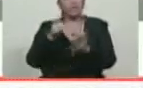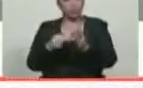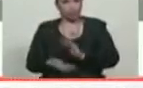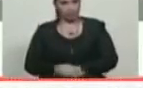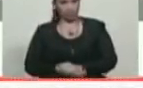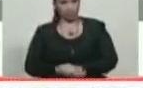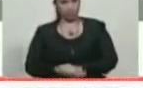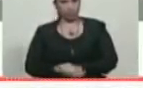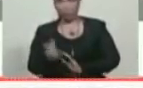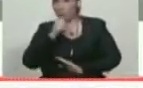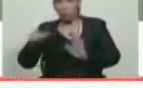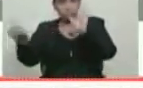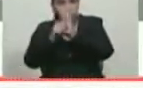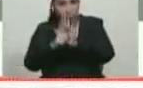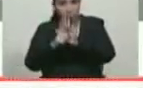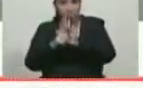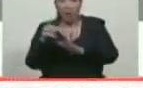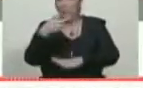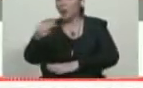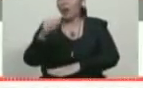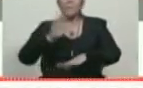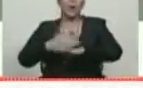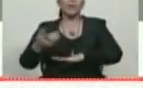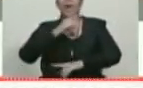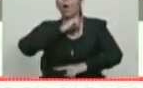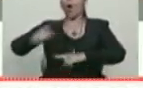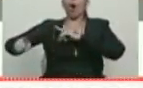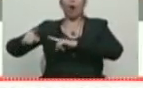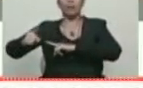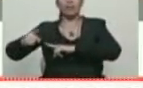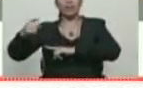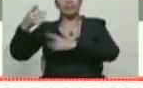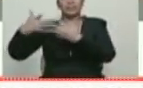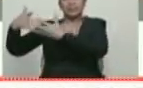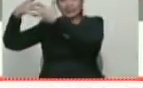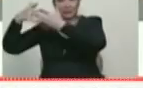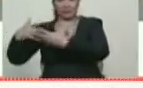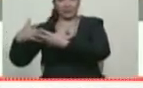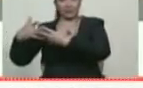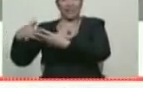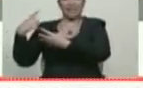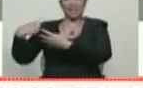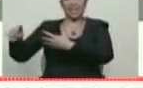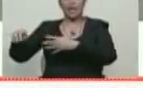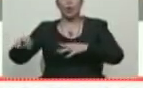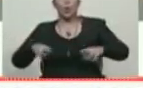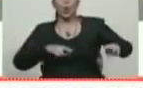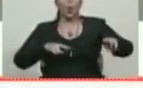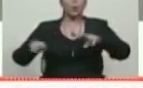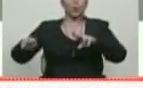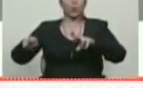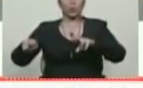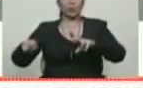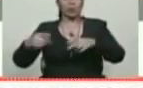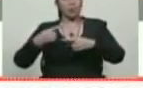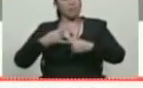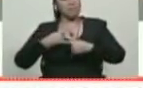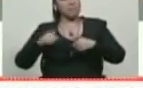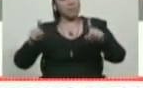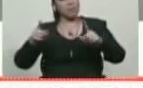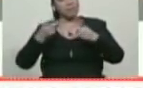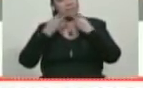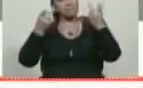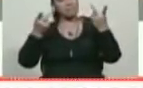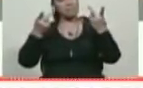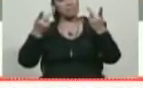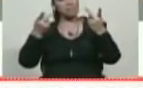está en desacato? No, porque la orden de los gringos es tener el control. Pero yo les voy a decir, y